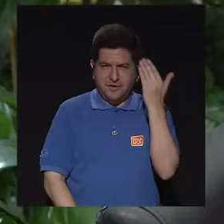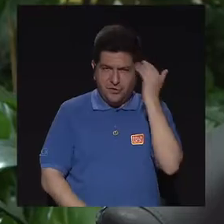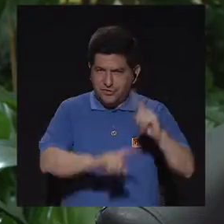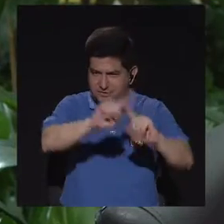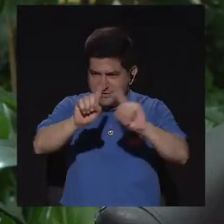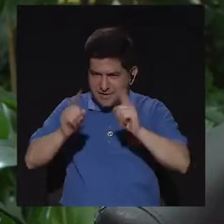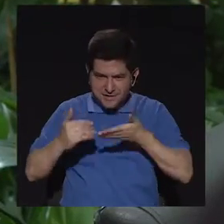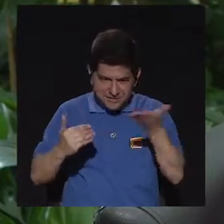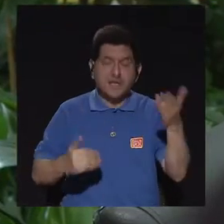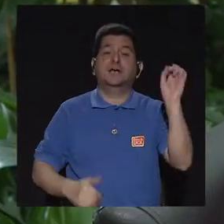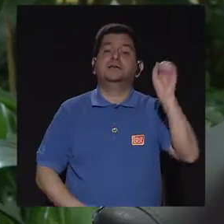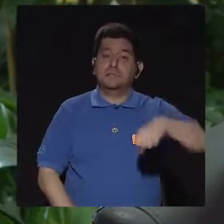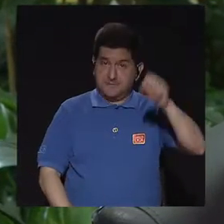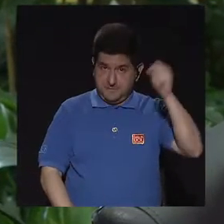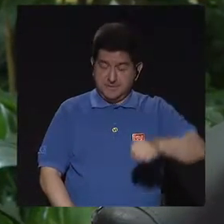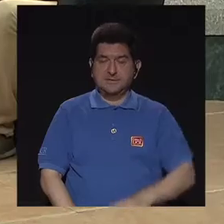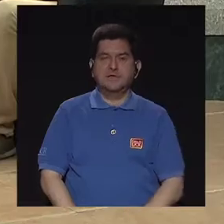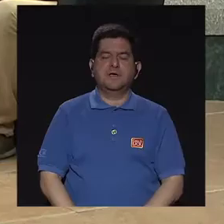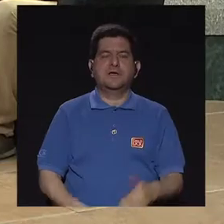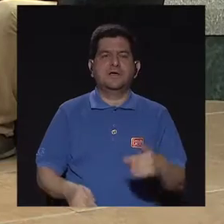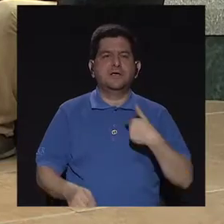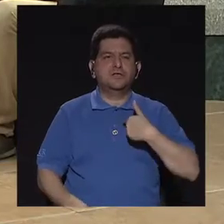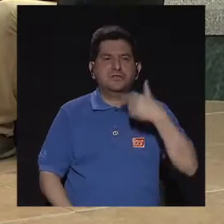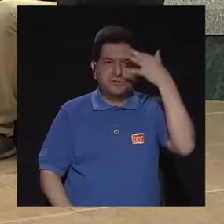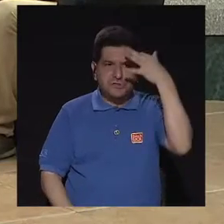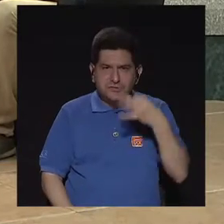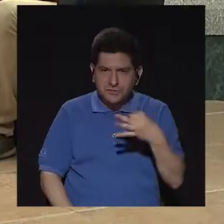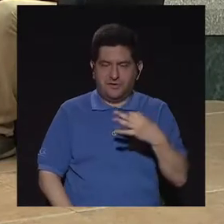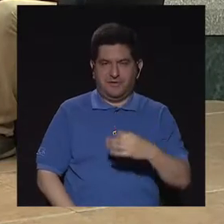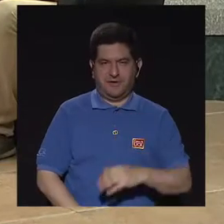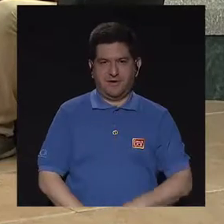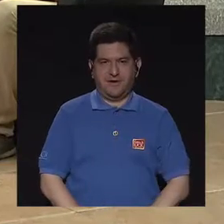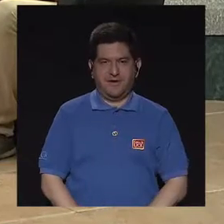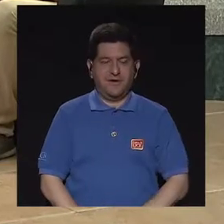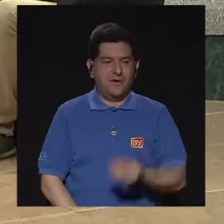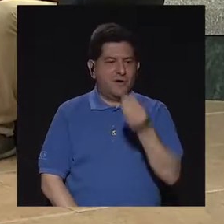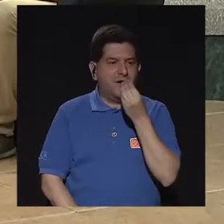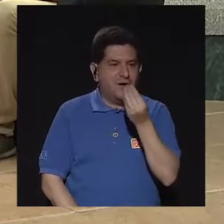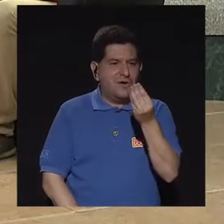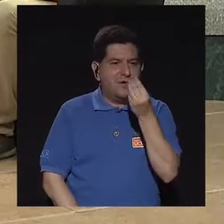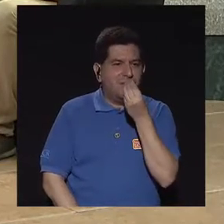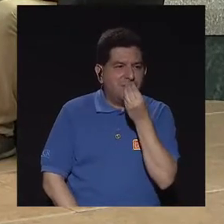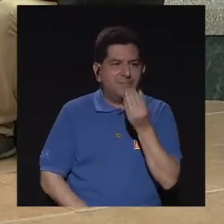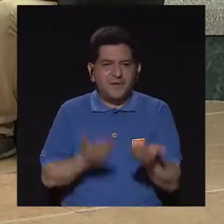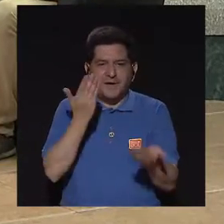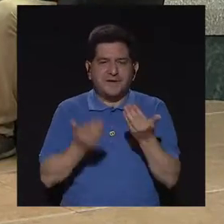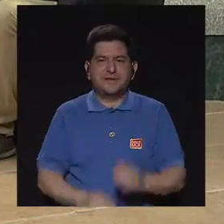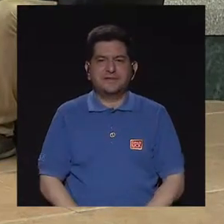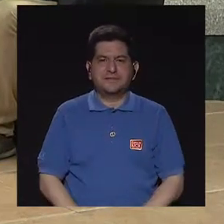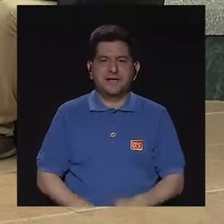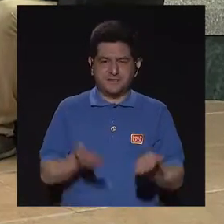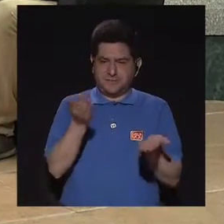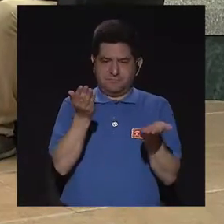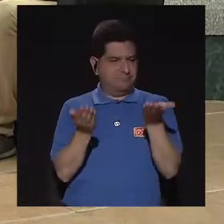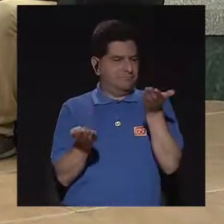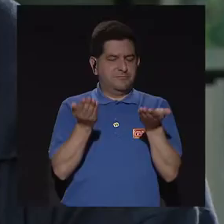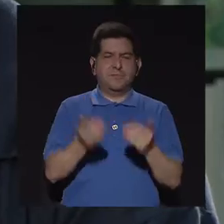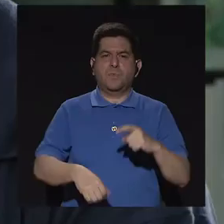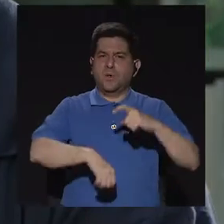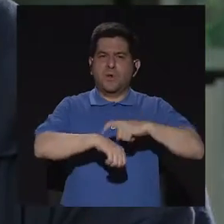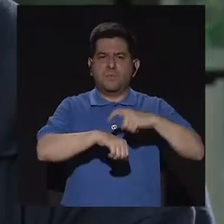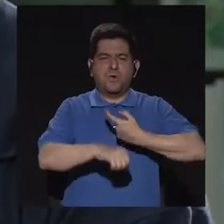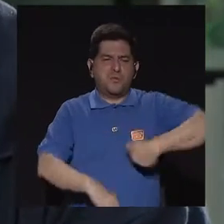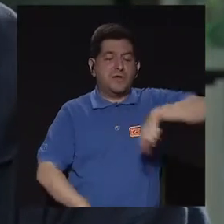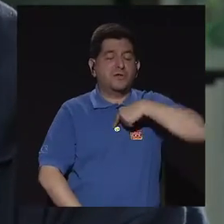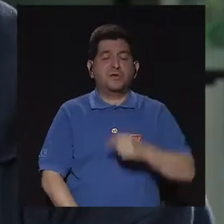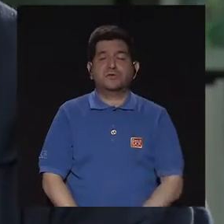de muchas cosas. Sí, yo creo que está volviendo esto de comer un poco más balanceado, ¿verdad? Que hubo un momento